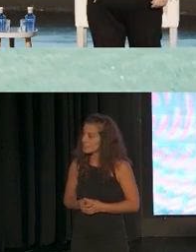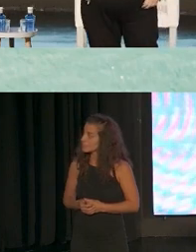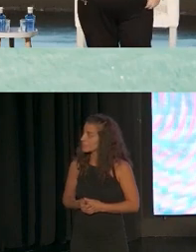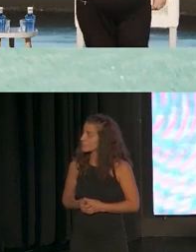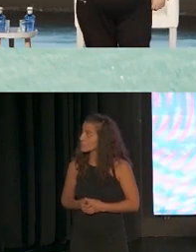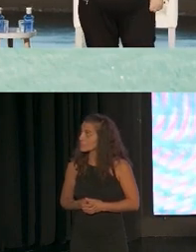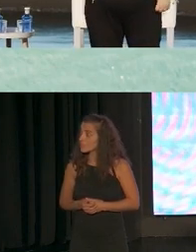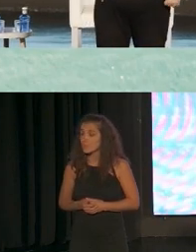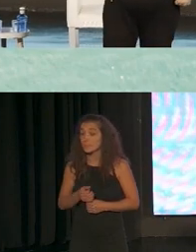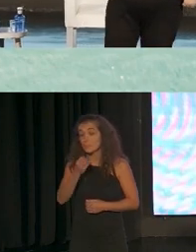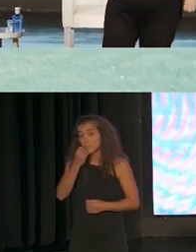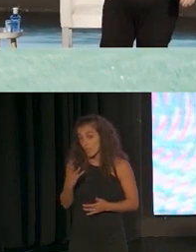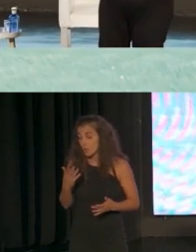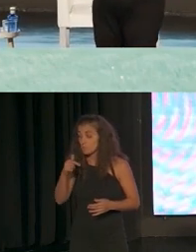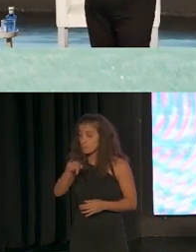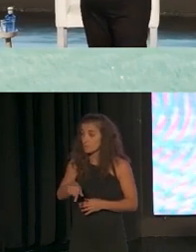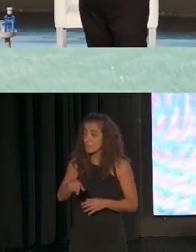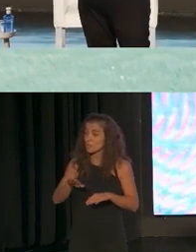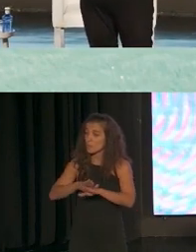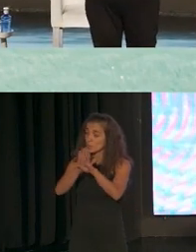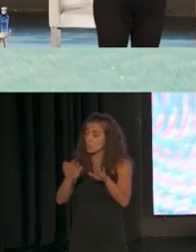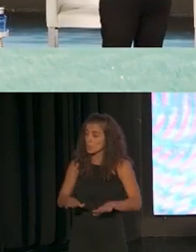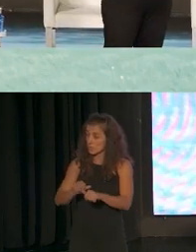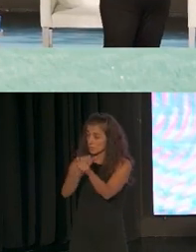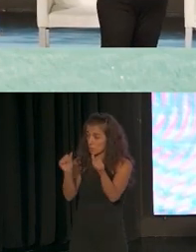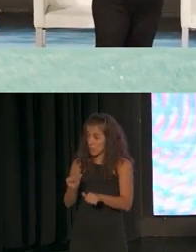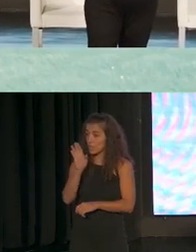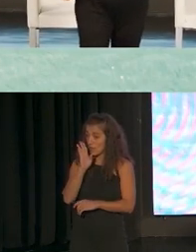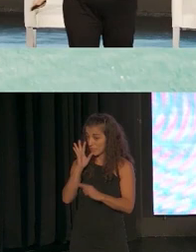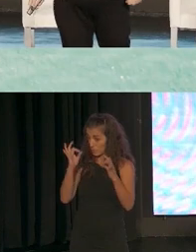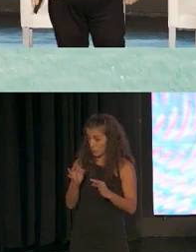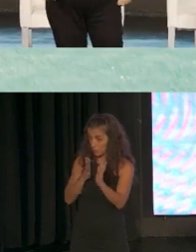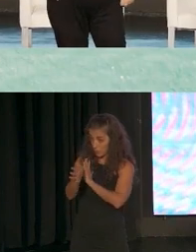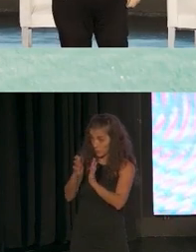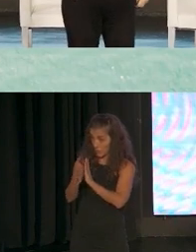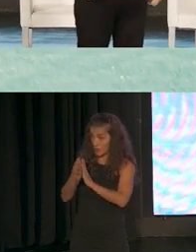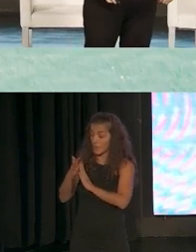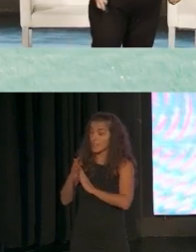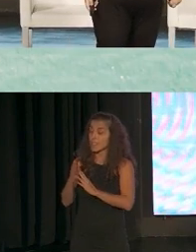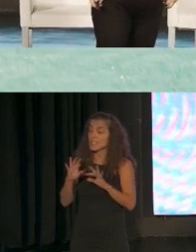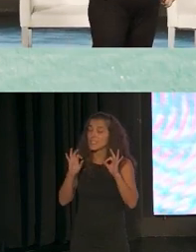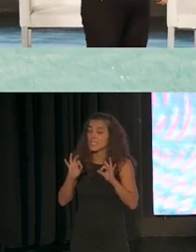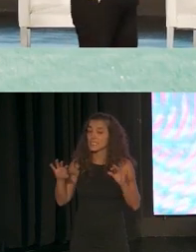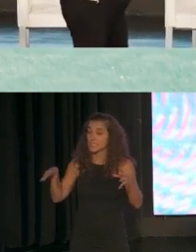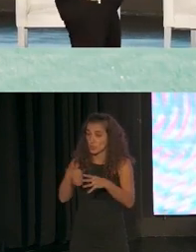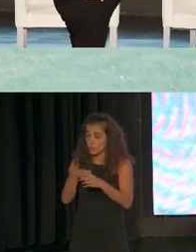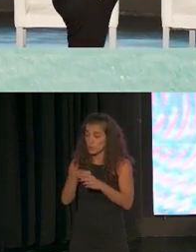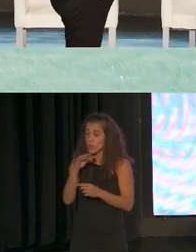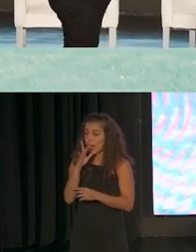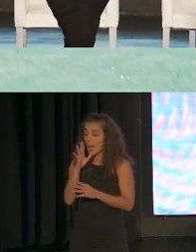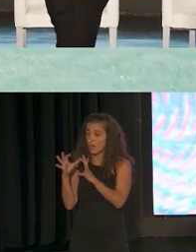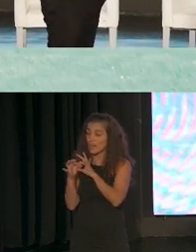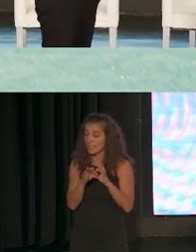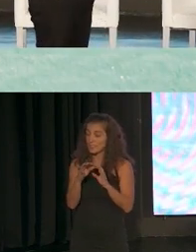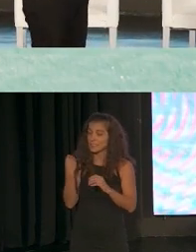eh Bueno y con este último modelo que os acabo de explicar con la inclusión es con el que vamos a pasar de ver